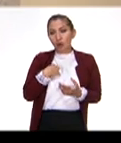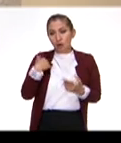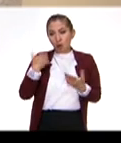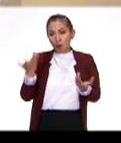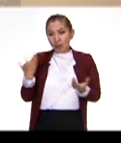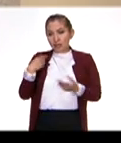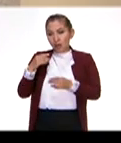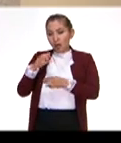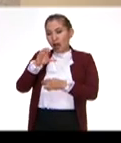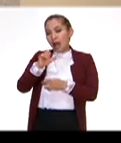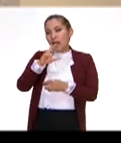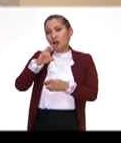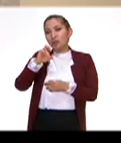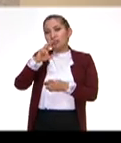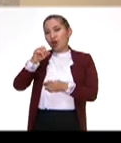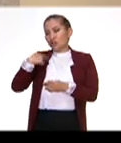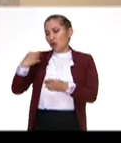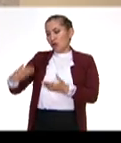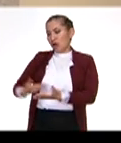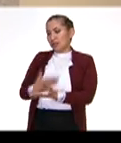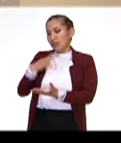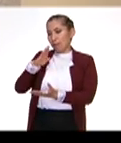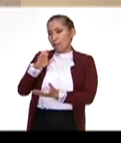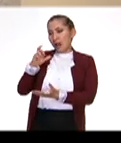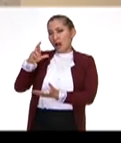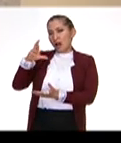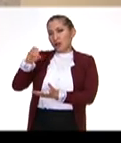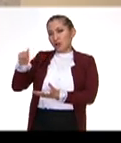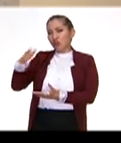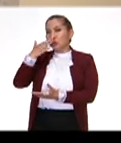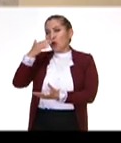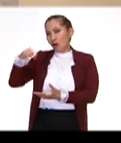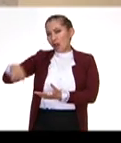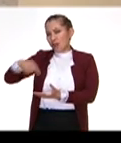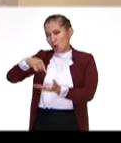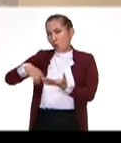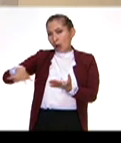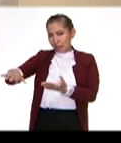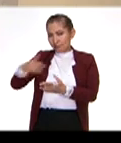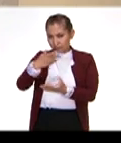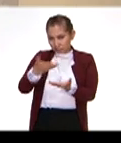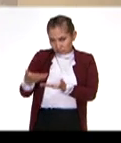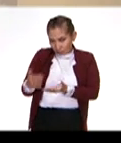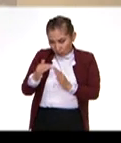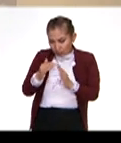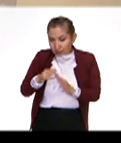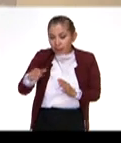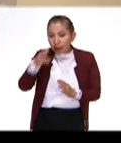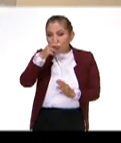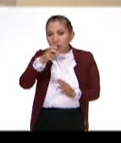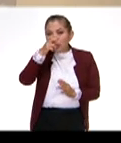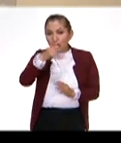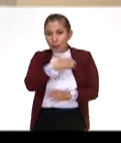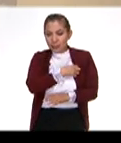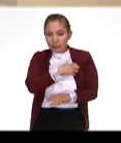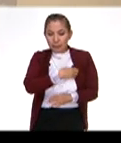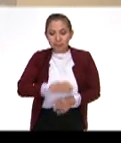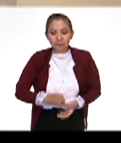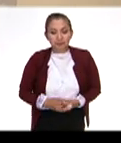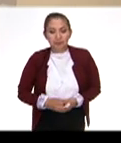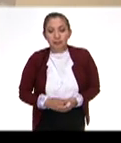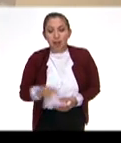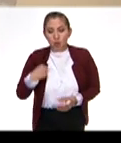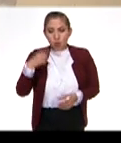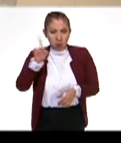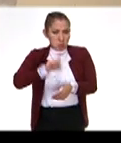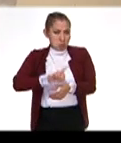soy carrocero, soy de un barrio de aquí de Sonora, de aquí de tu casa, de Hermosillo, la capital. Y